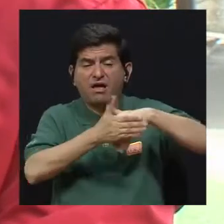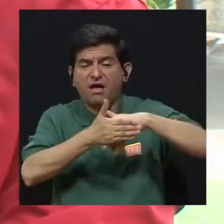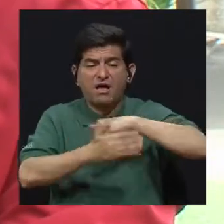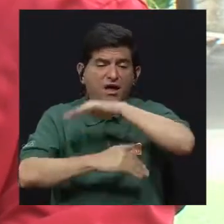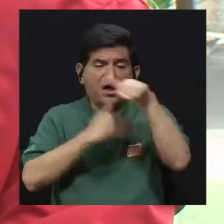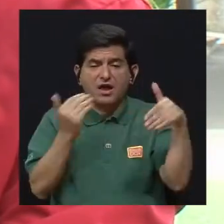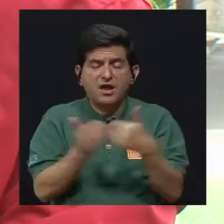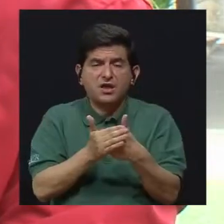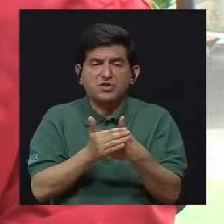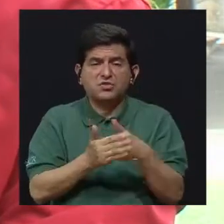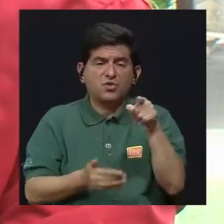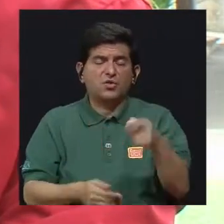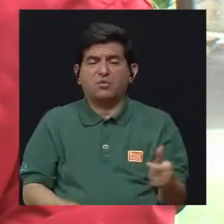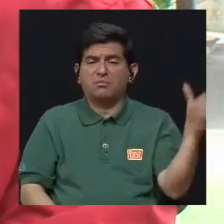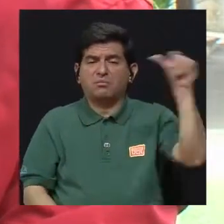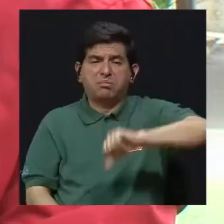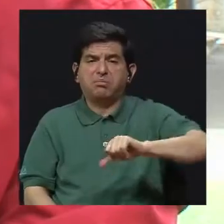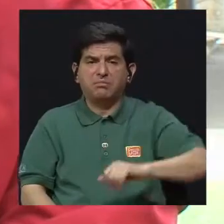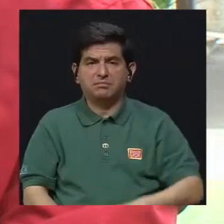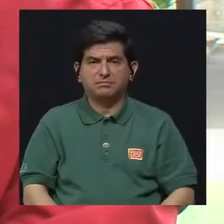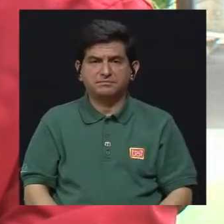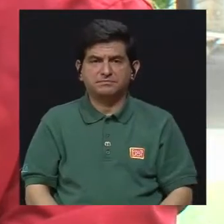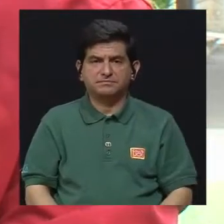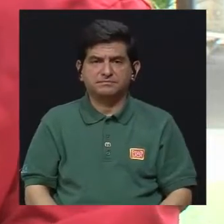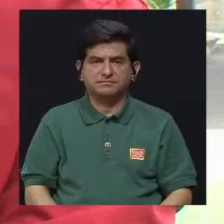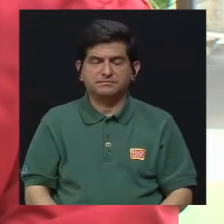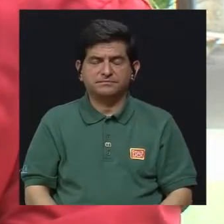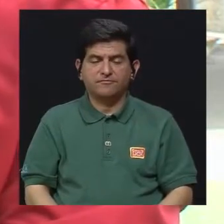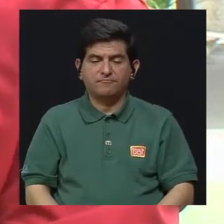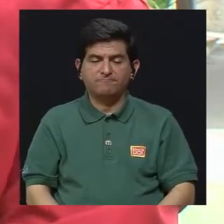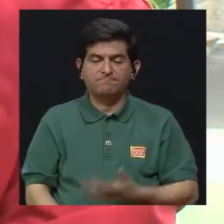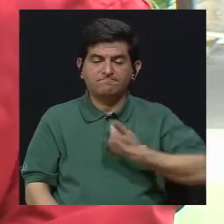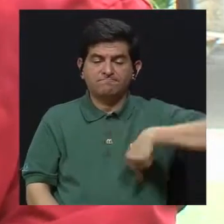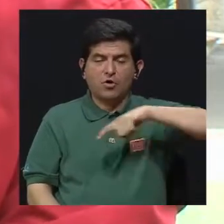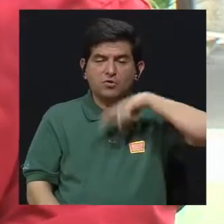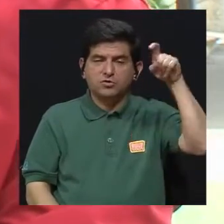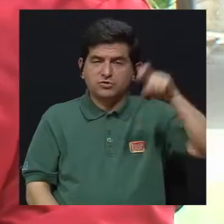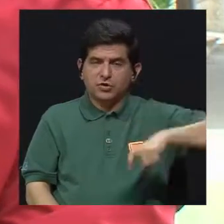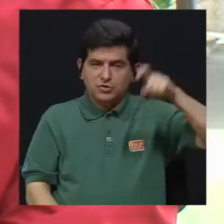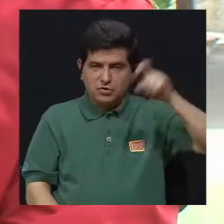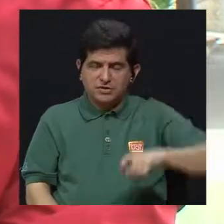les echa todo a perder. Y en eso tenemos que